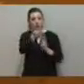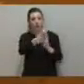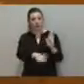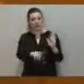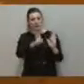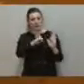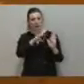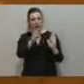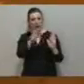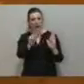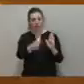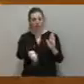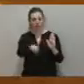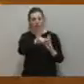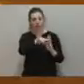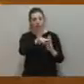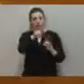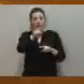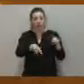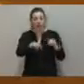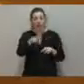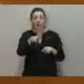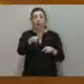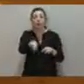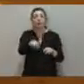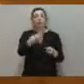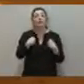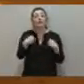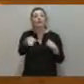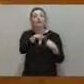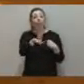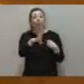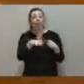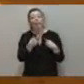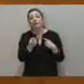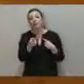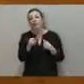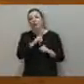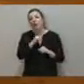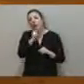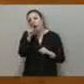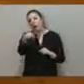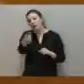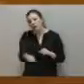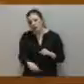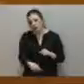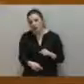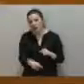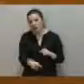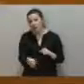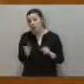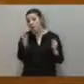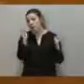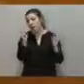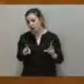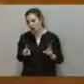ERA, donde depende de la localidad solicitada puedes pasar otro año más. Y aún peor, si